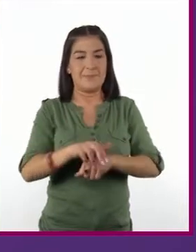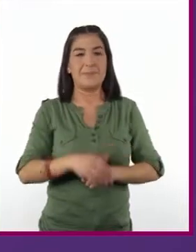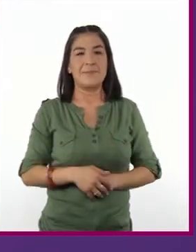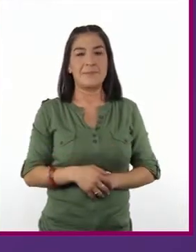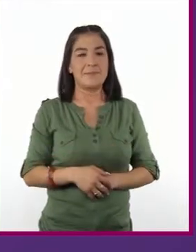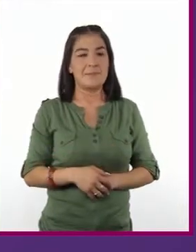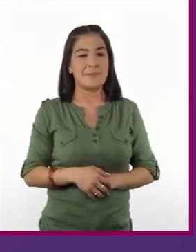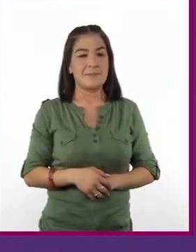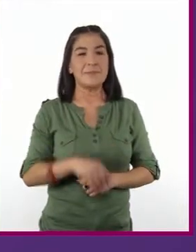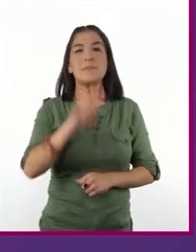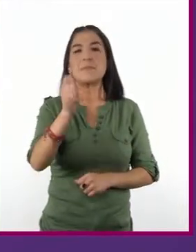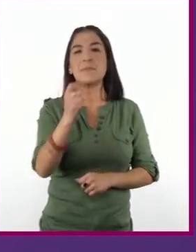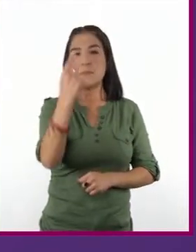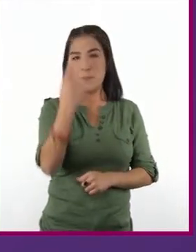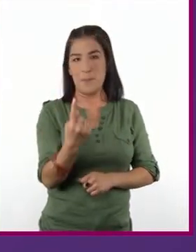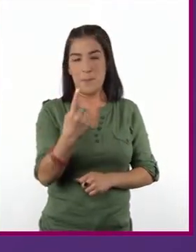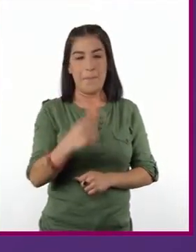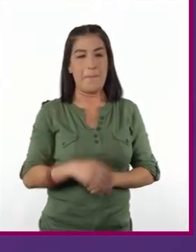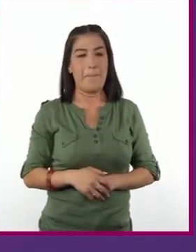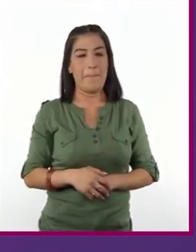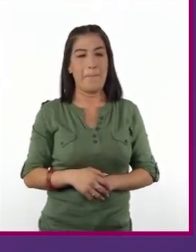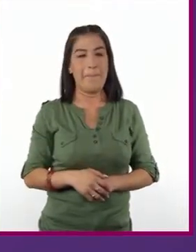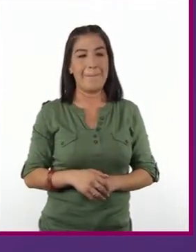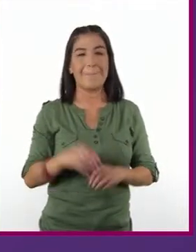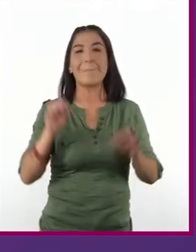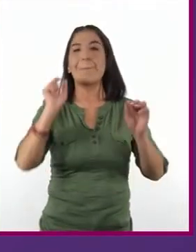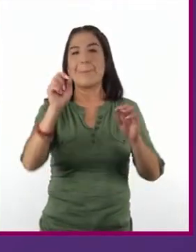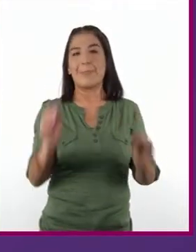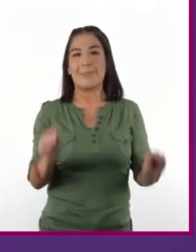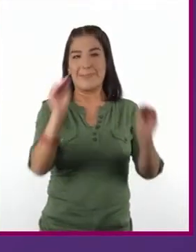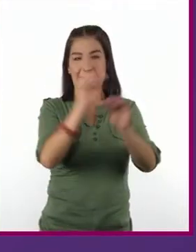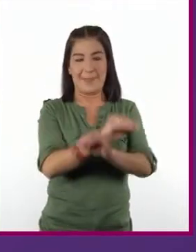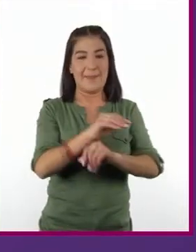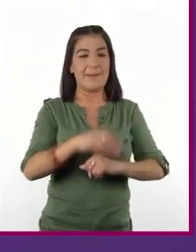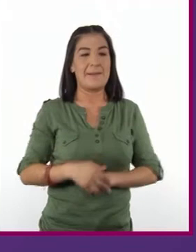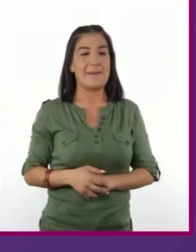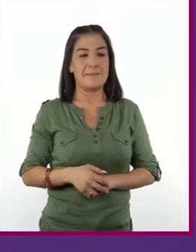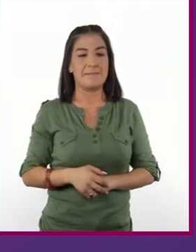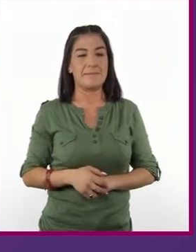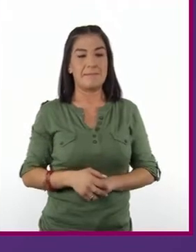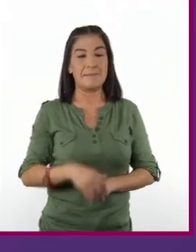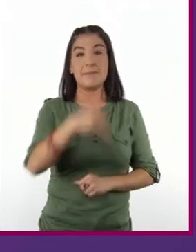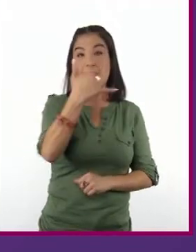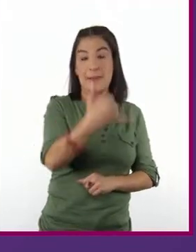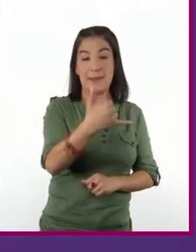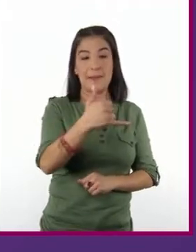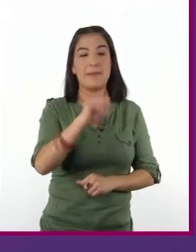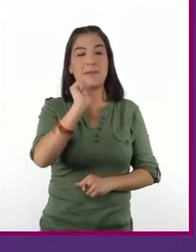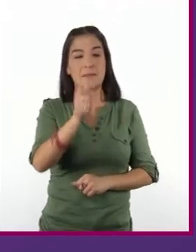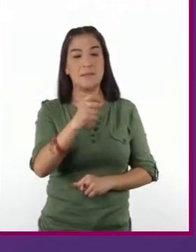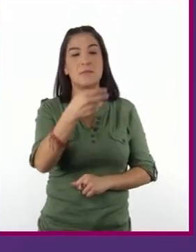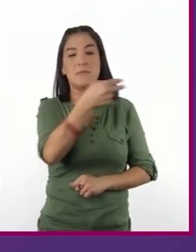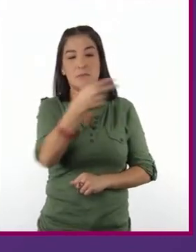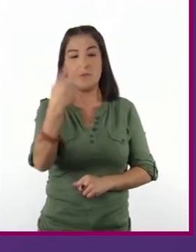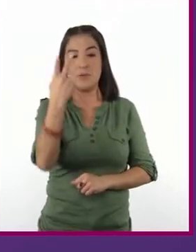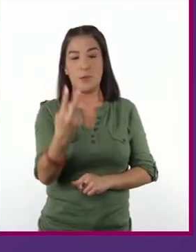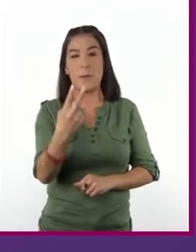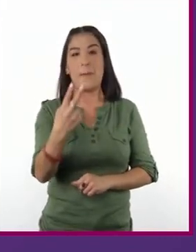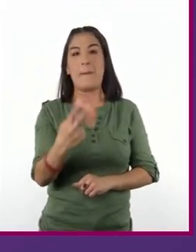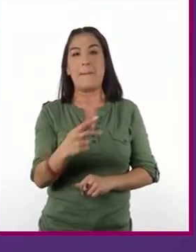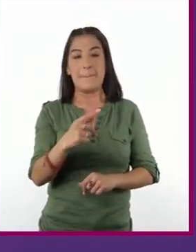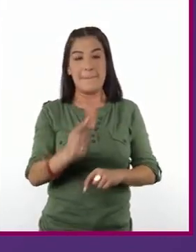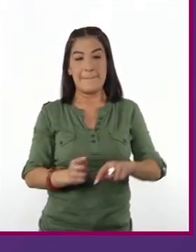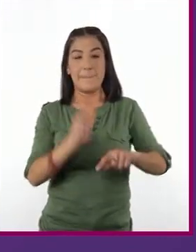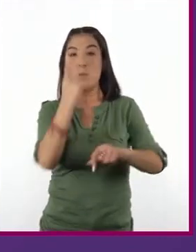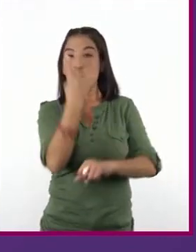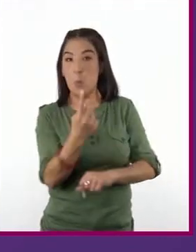es el 1. Sustituimos en la expresión y igual a 2x más 1, el número 1 donde